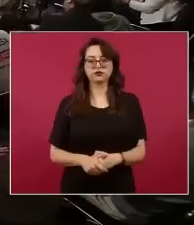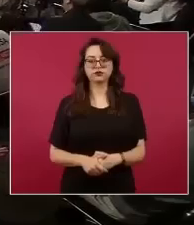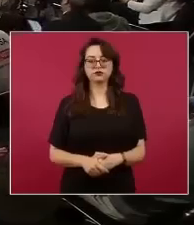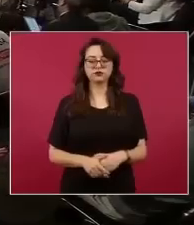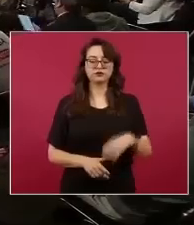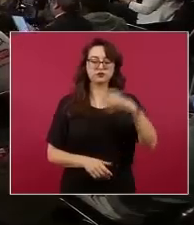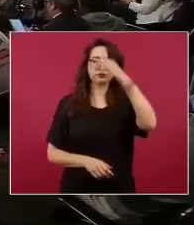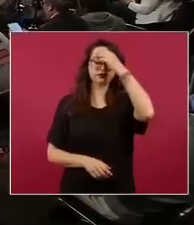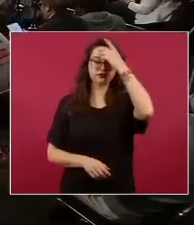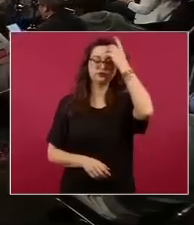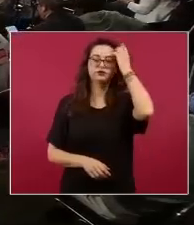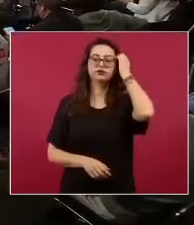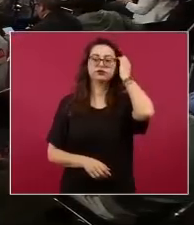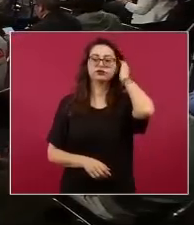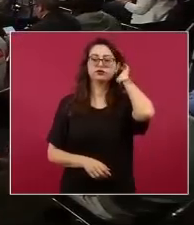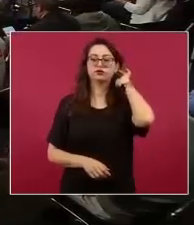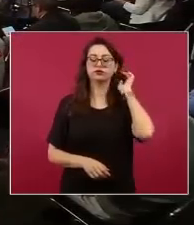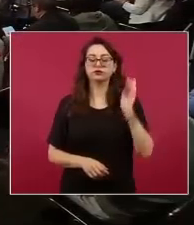de